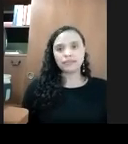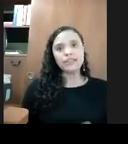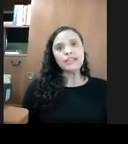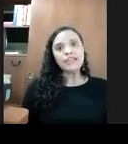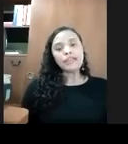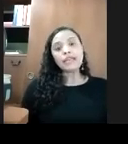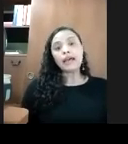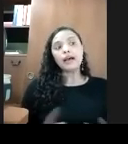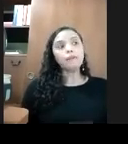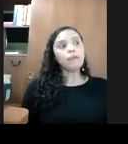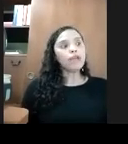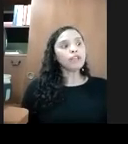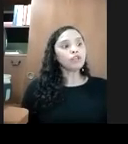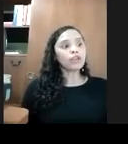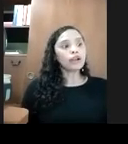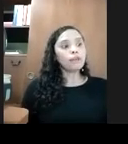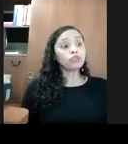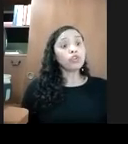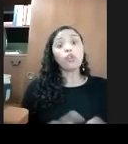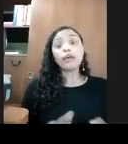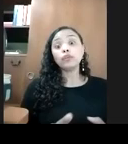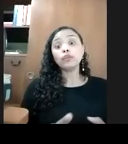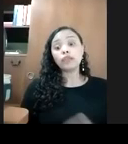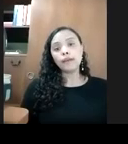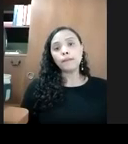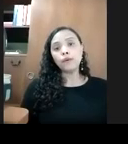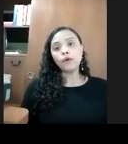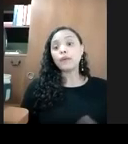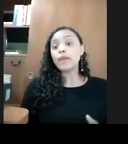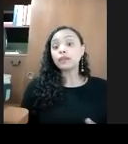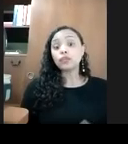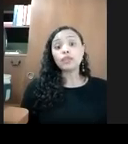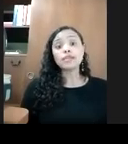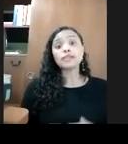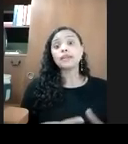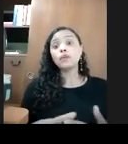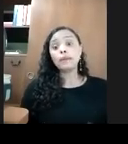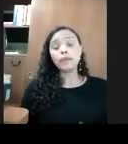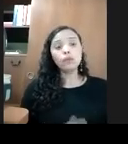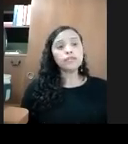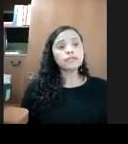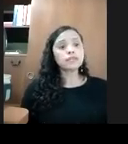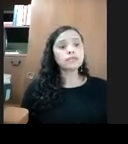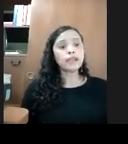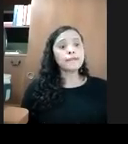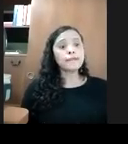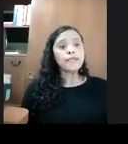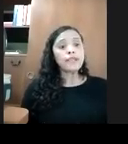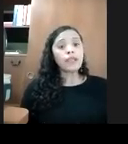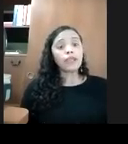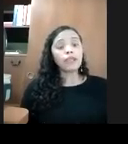mes. Ya con esto cerramos los datos, estamos abiertos si desean hacer algunas preguntas, si